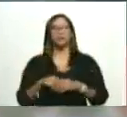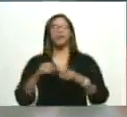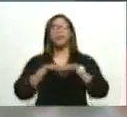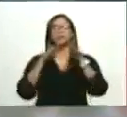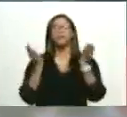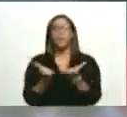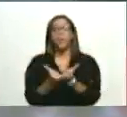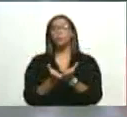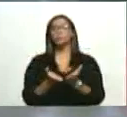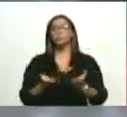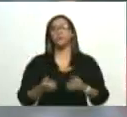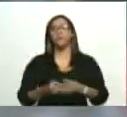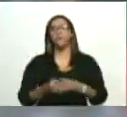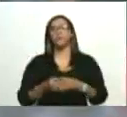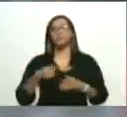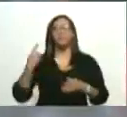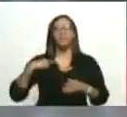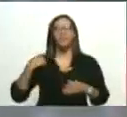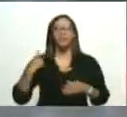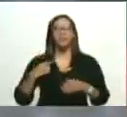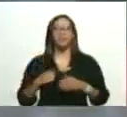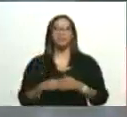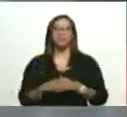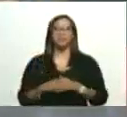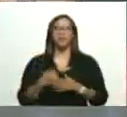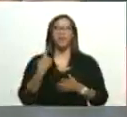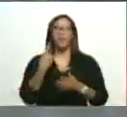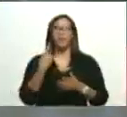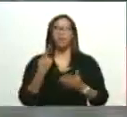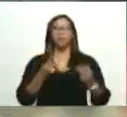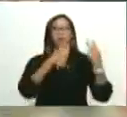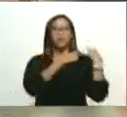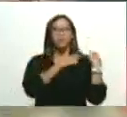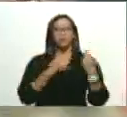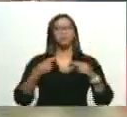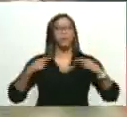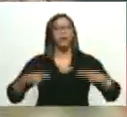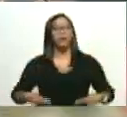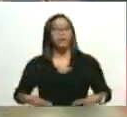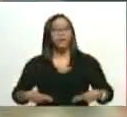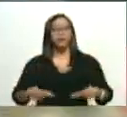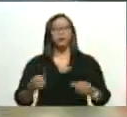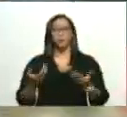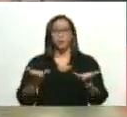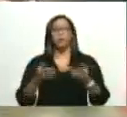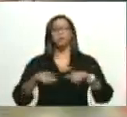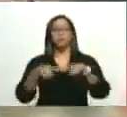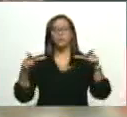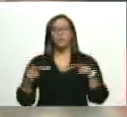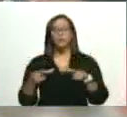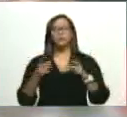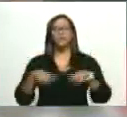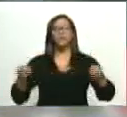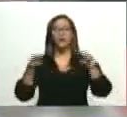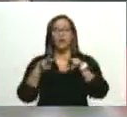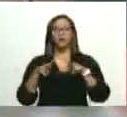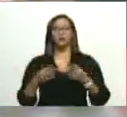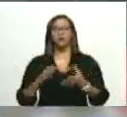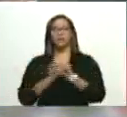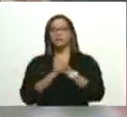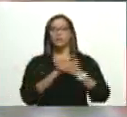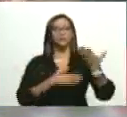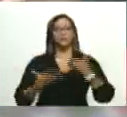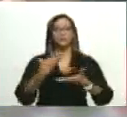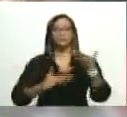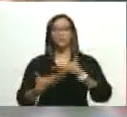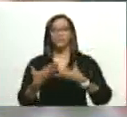un mundo que viene con una carga de humanidad, con una carga de valores de verdad, de solidaridad, de complementariedad,